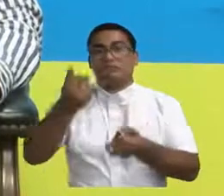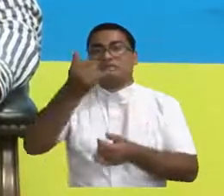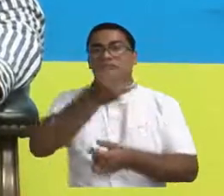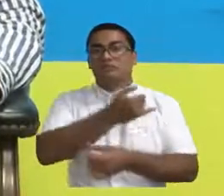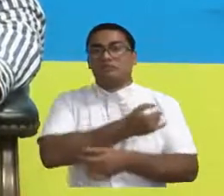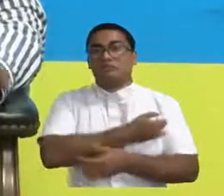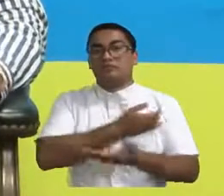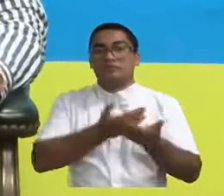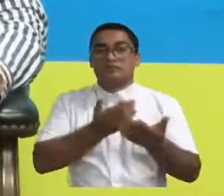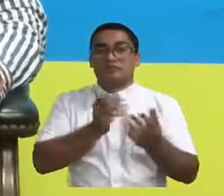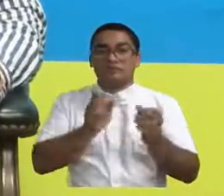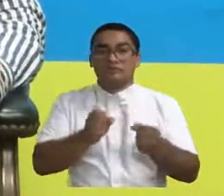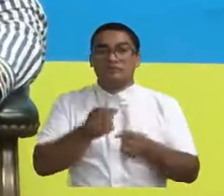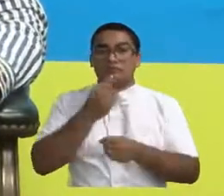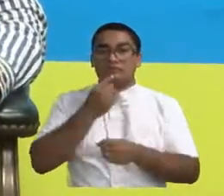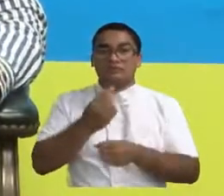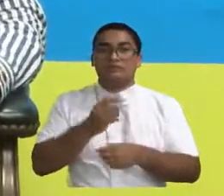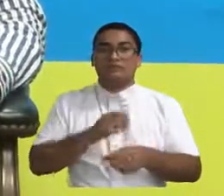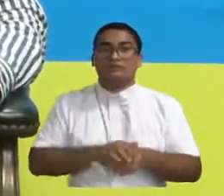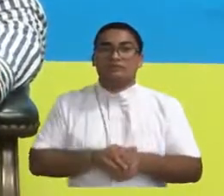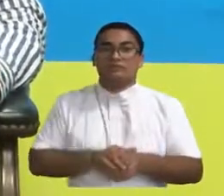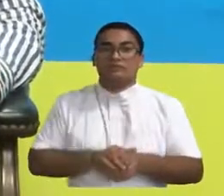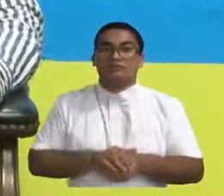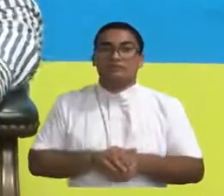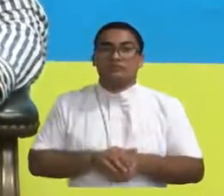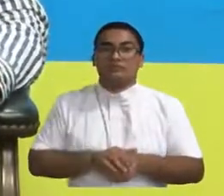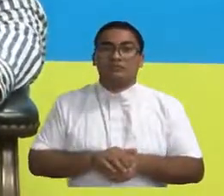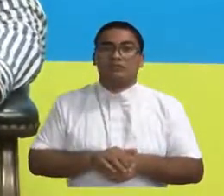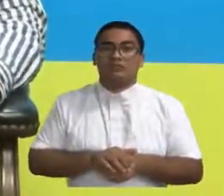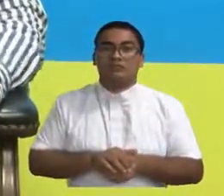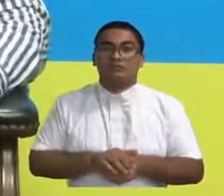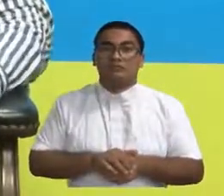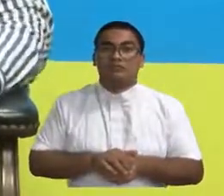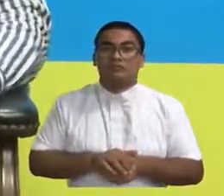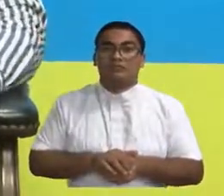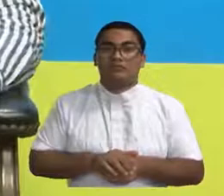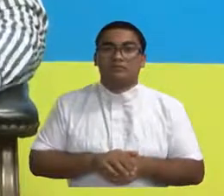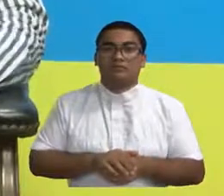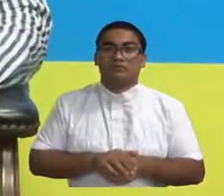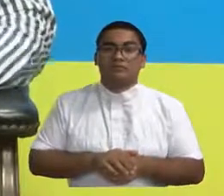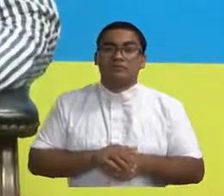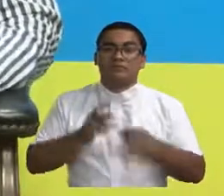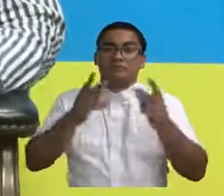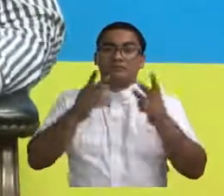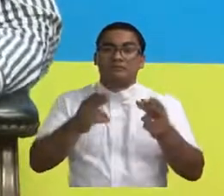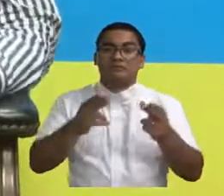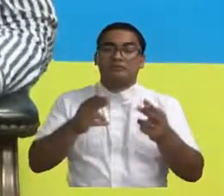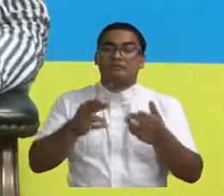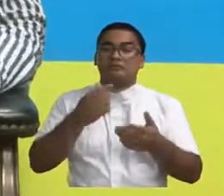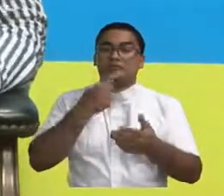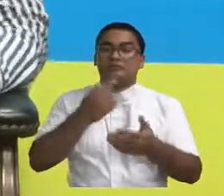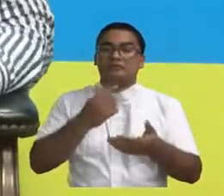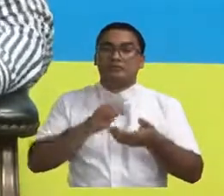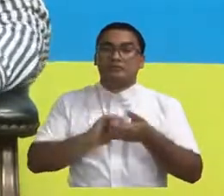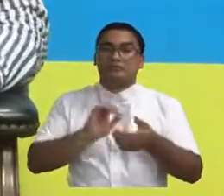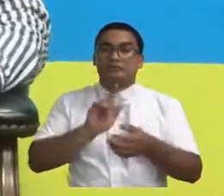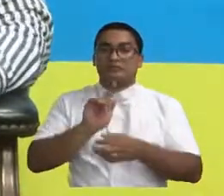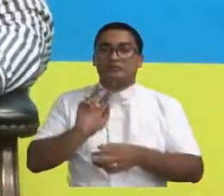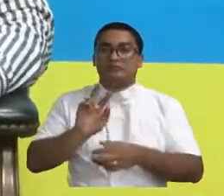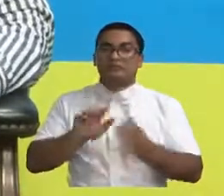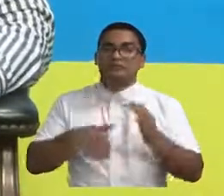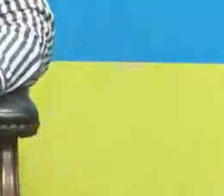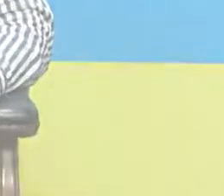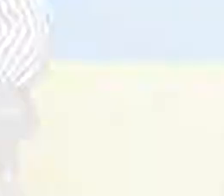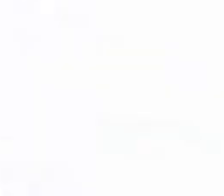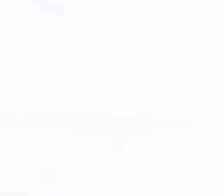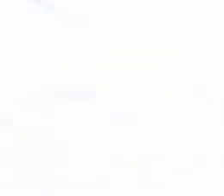la posibilidad de un cuadro crónico. Sí. Cuadro clínico. Crónico. Crónico. Crónico. Vamos a una pausa, amigos televidentes. Usted no le cambie de canal, que ya